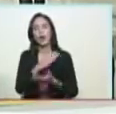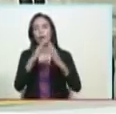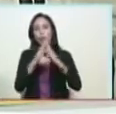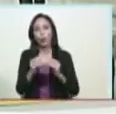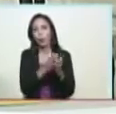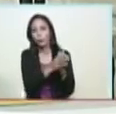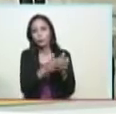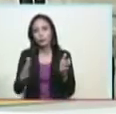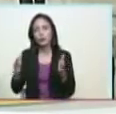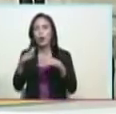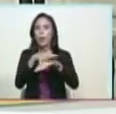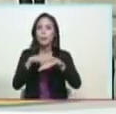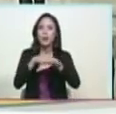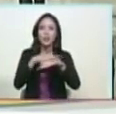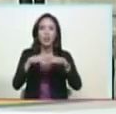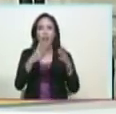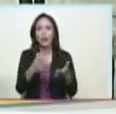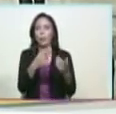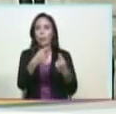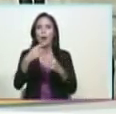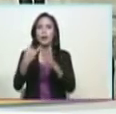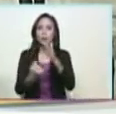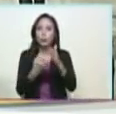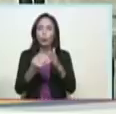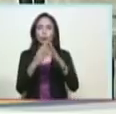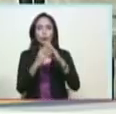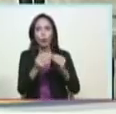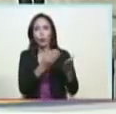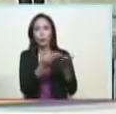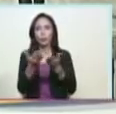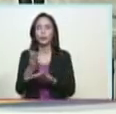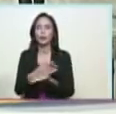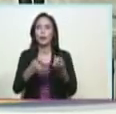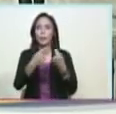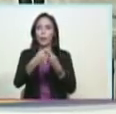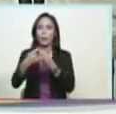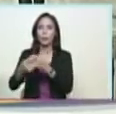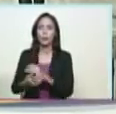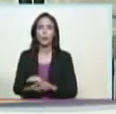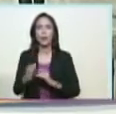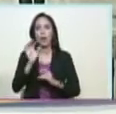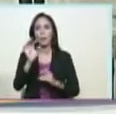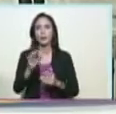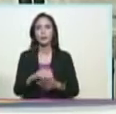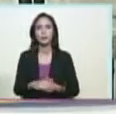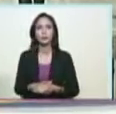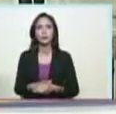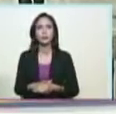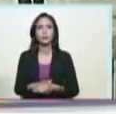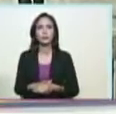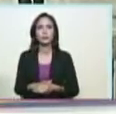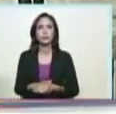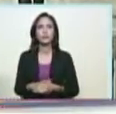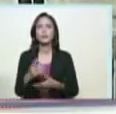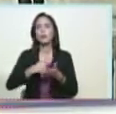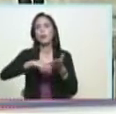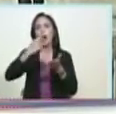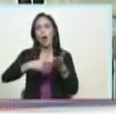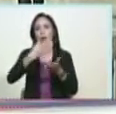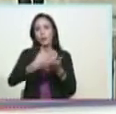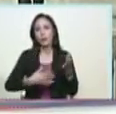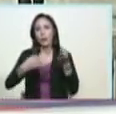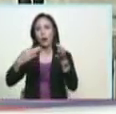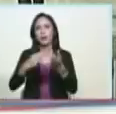respectivos ministerios e instituciones tributarias del país así que procedo a